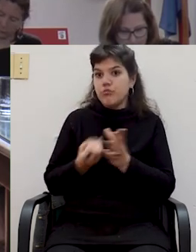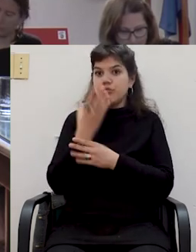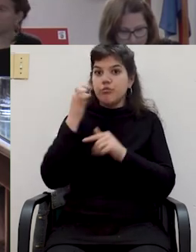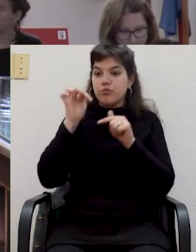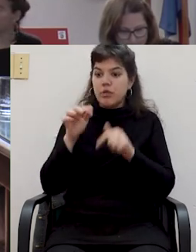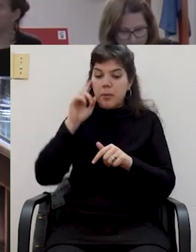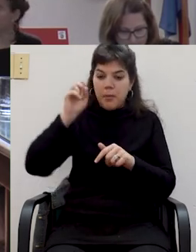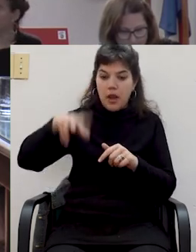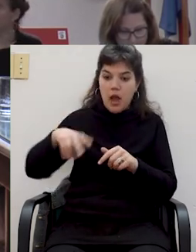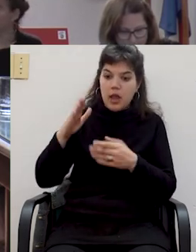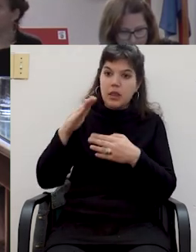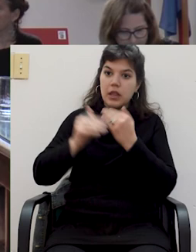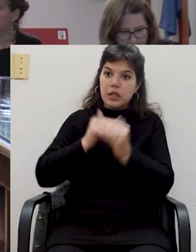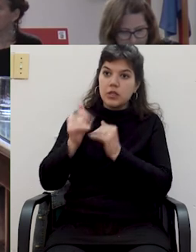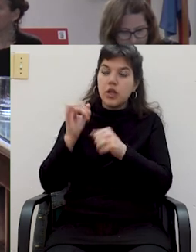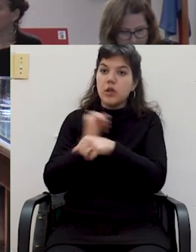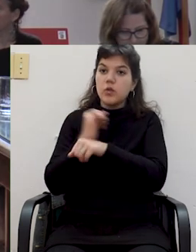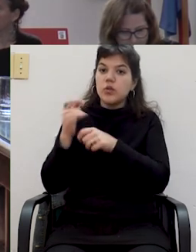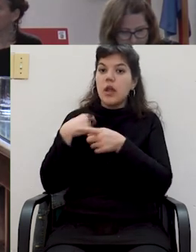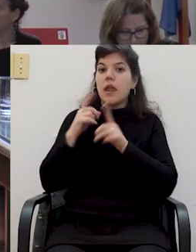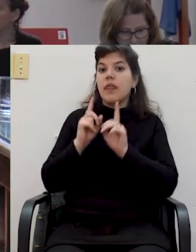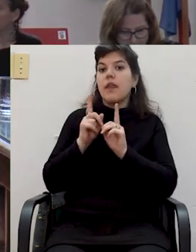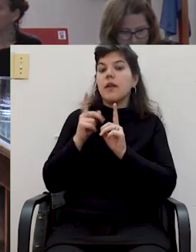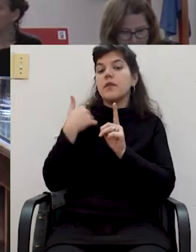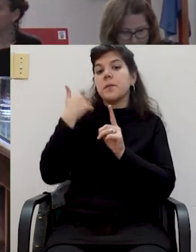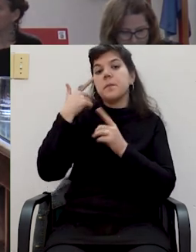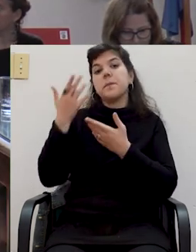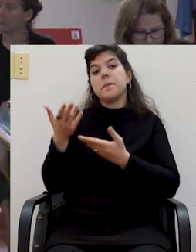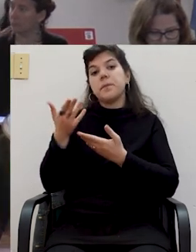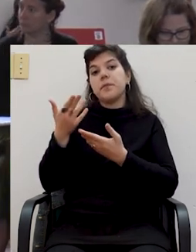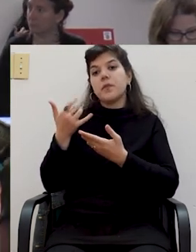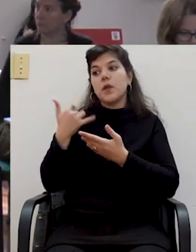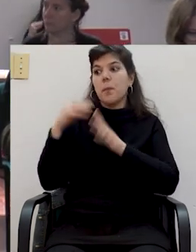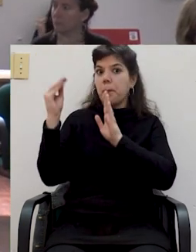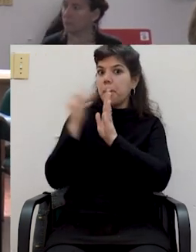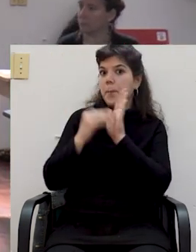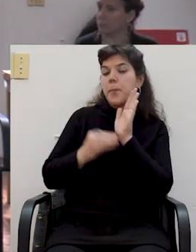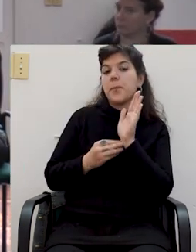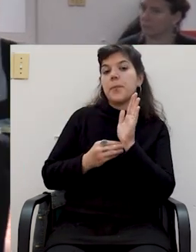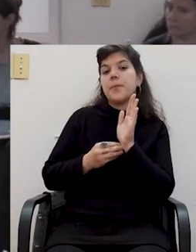del plan de desarrollo institucional es algo que estamos intentando como poner en la agenda.